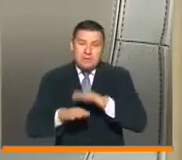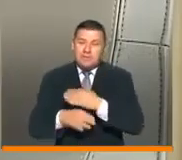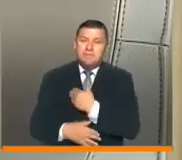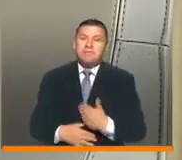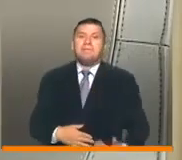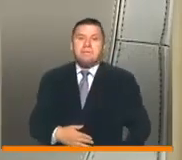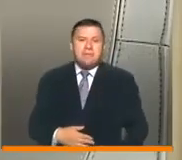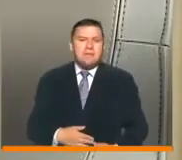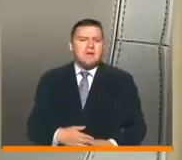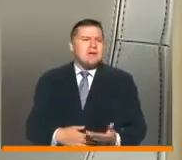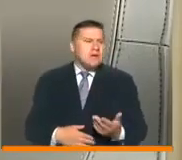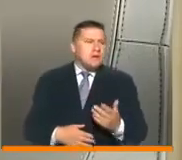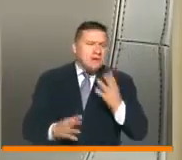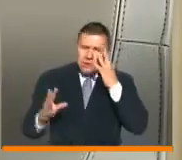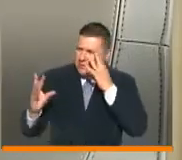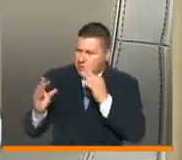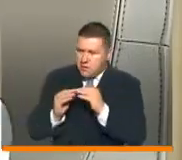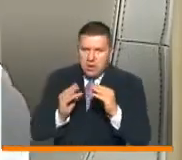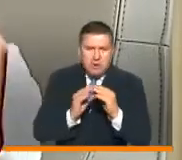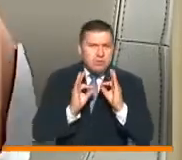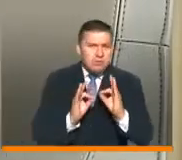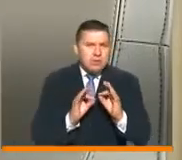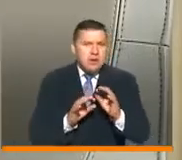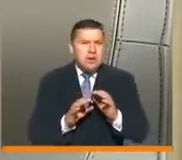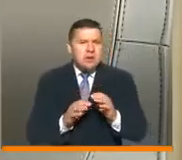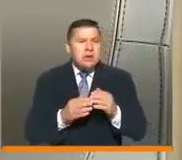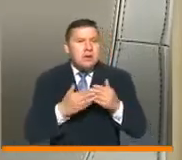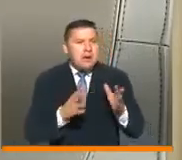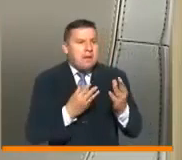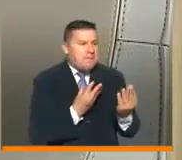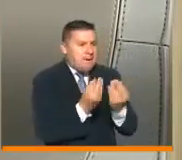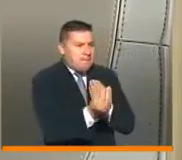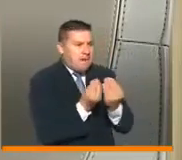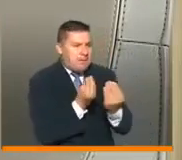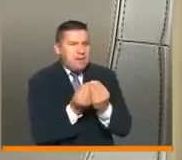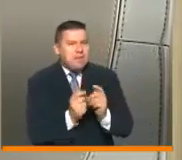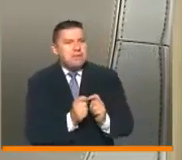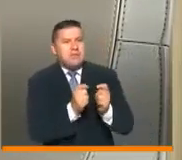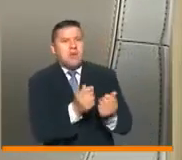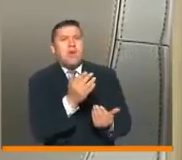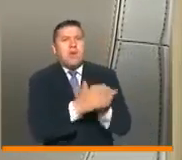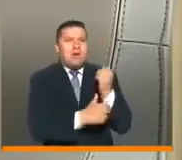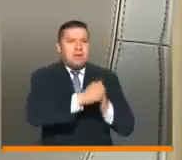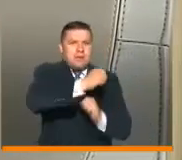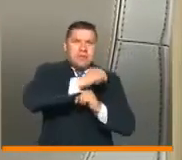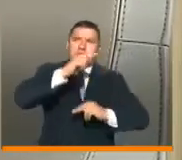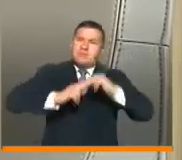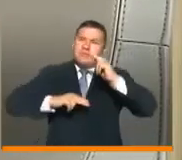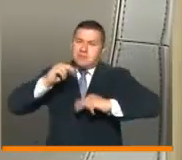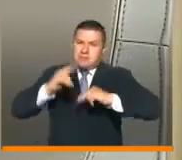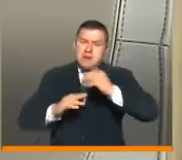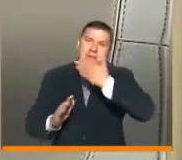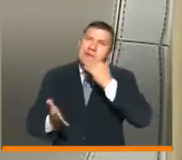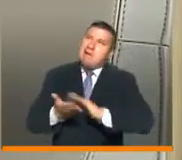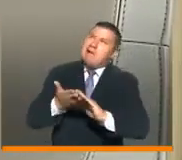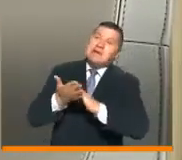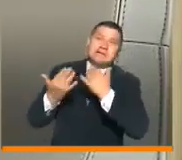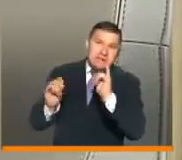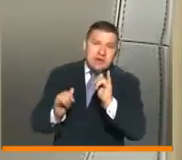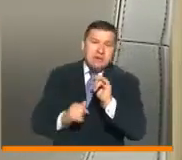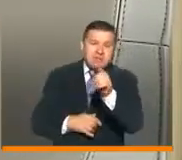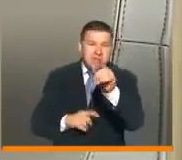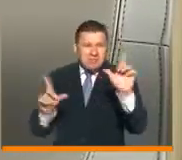presidente, estamos tratando de coordinar no solamente activar la alternancia, sino entregar nueva infraestructura, infraestructura mejorada. Y creo